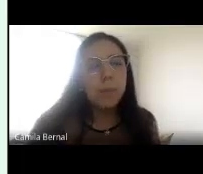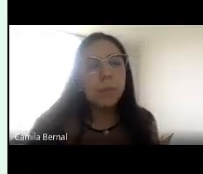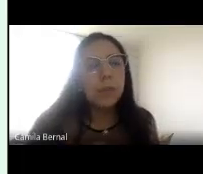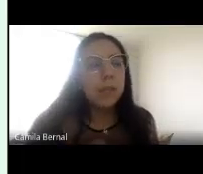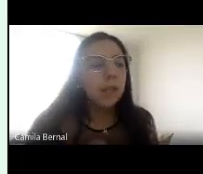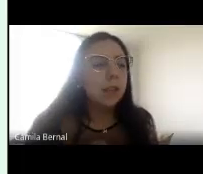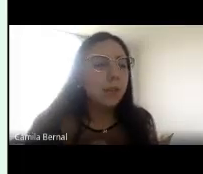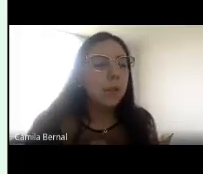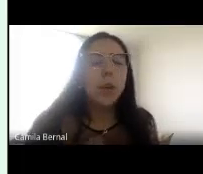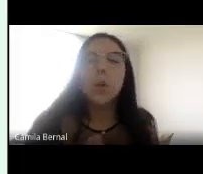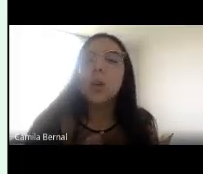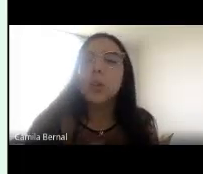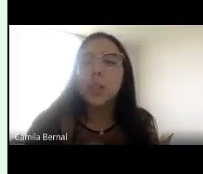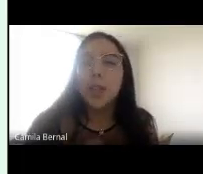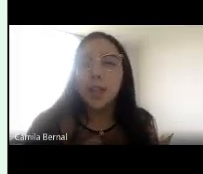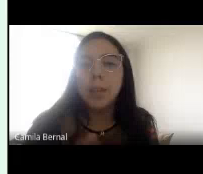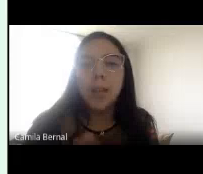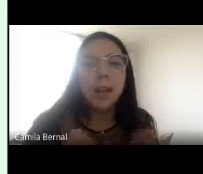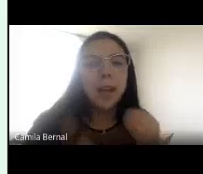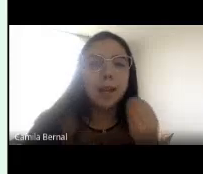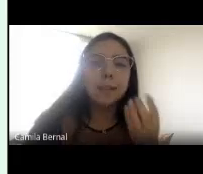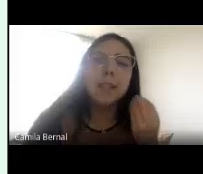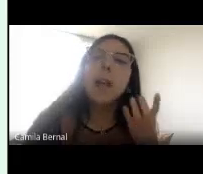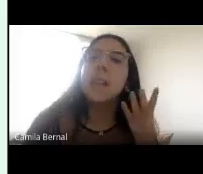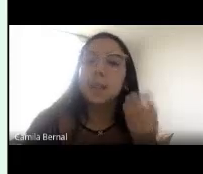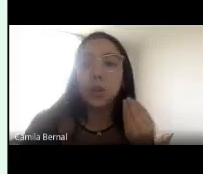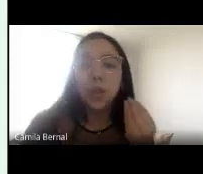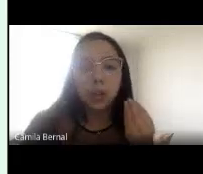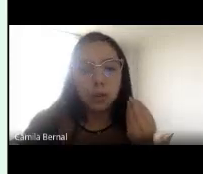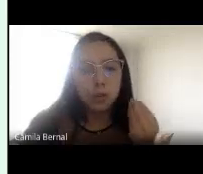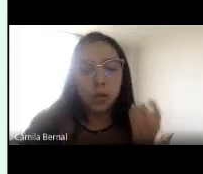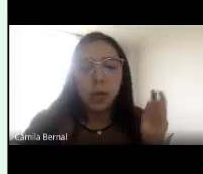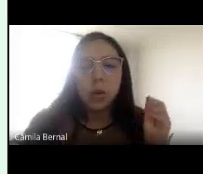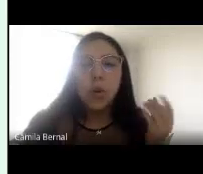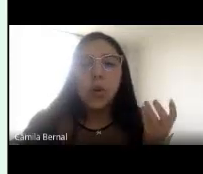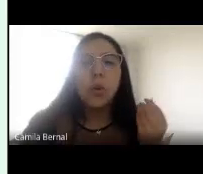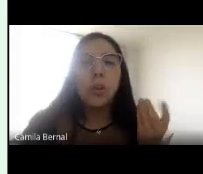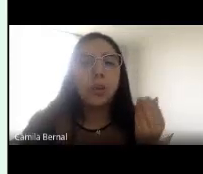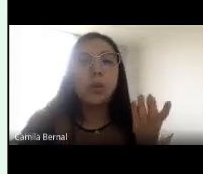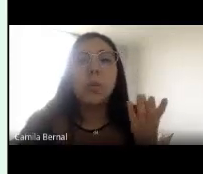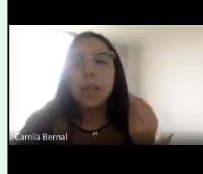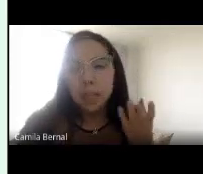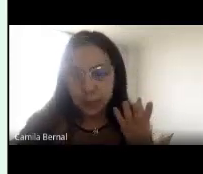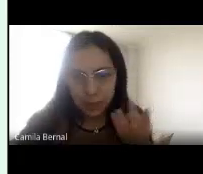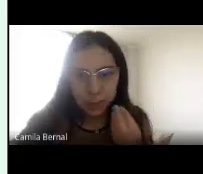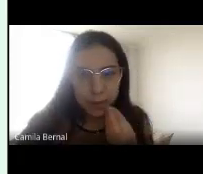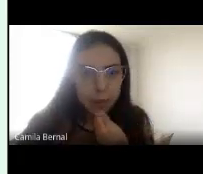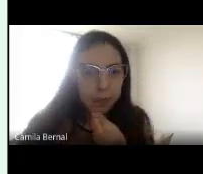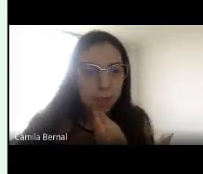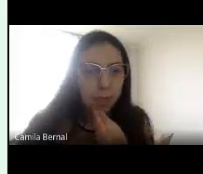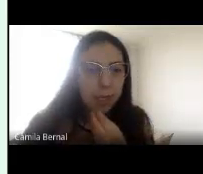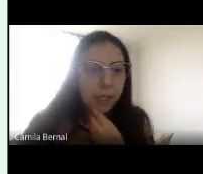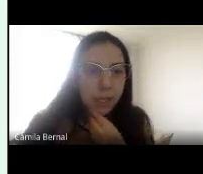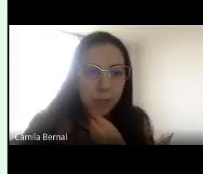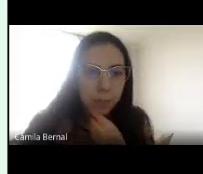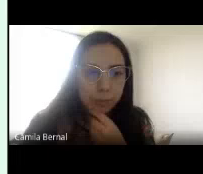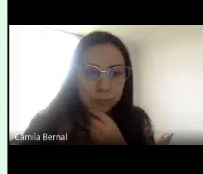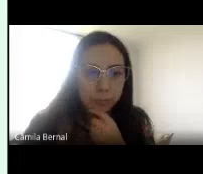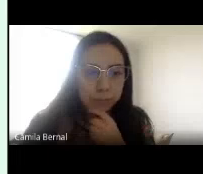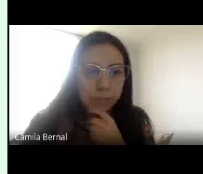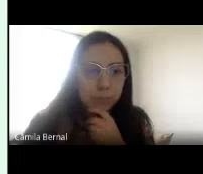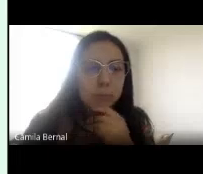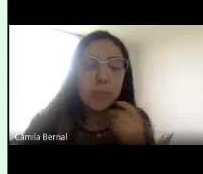que el cambio de color se debe a la cantidad de sólidos o de turbidez que se presente en el